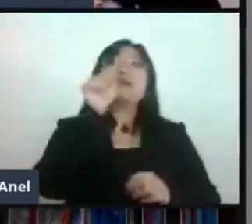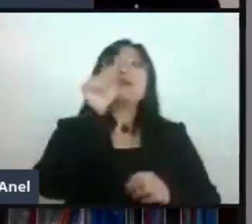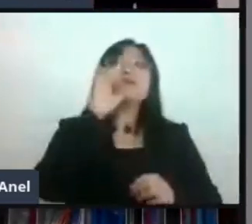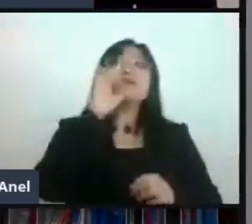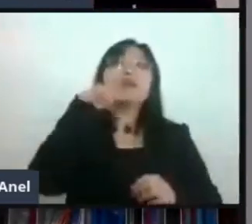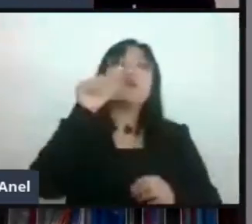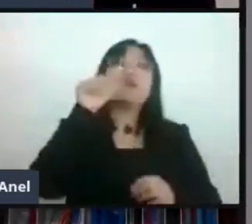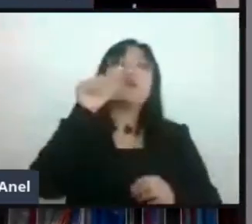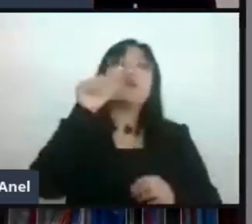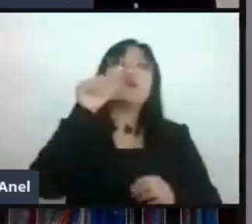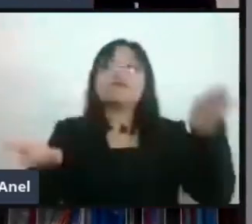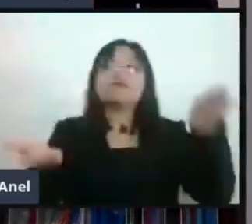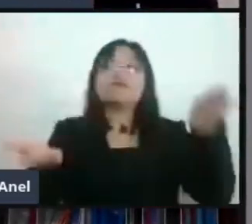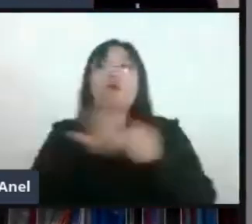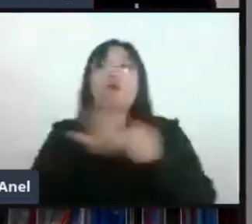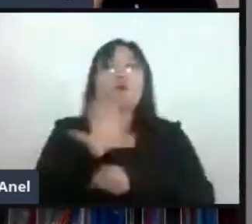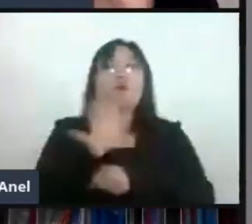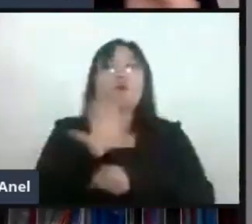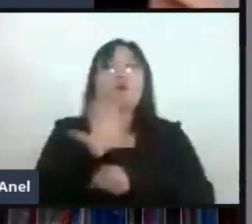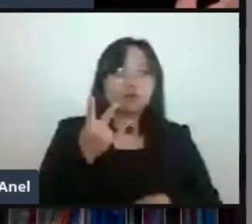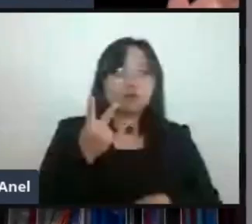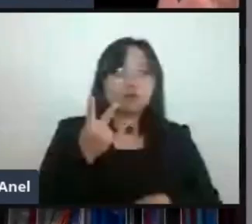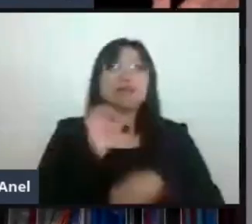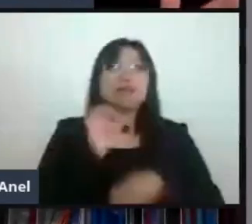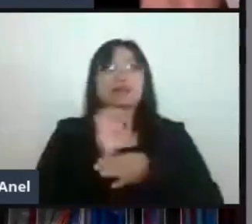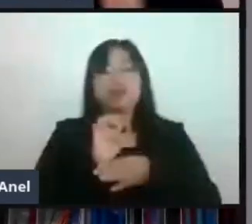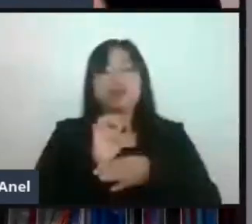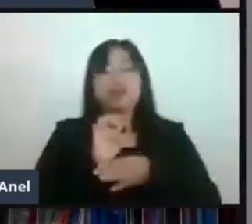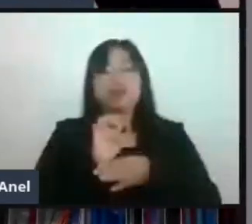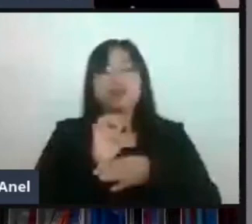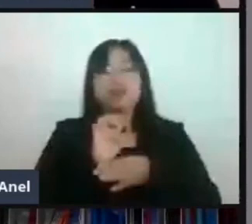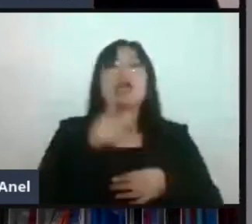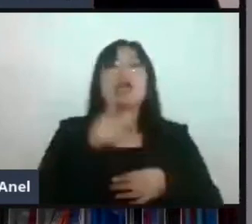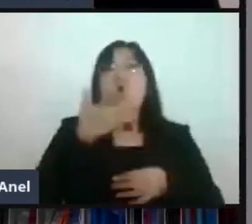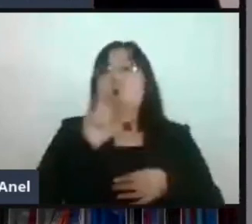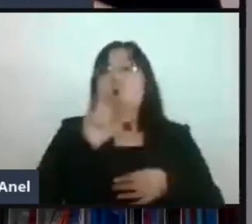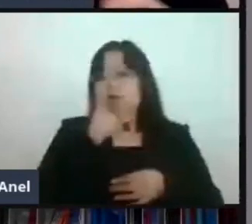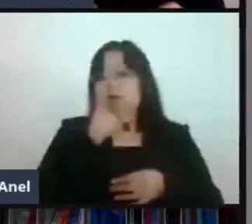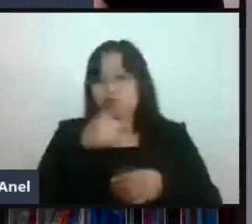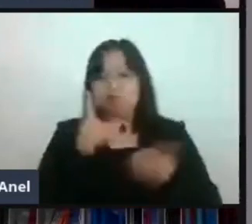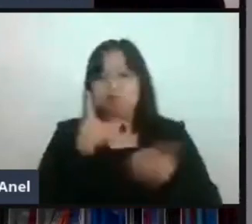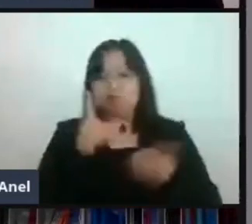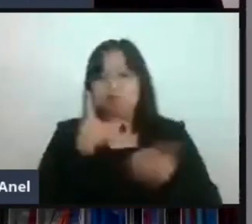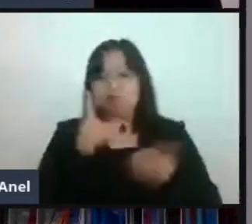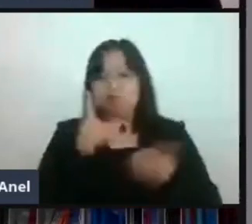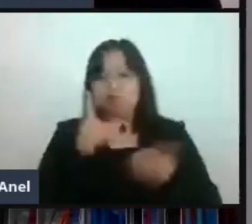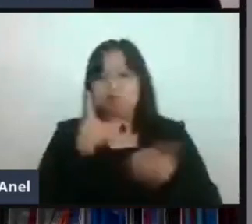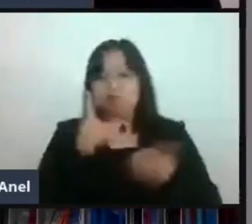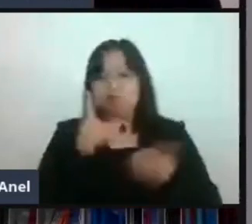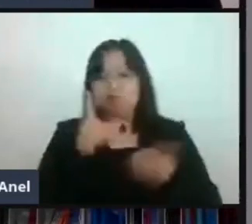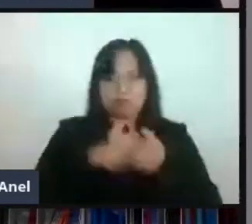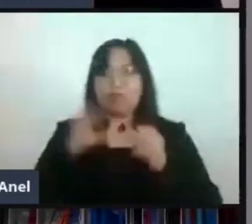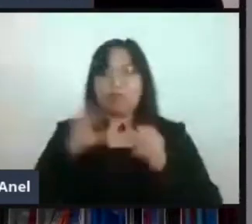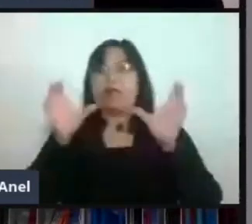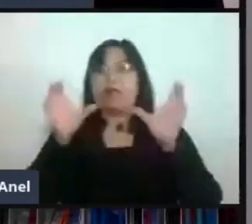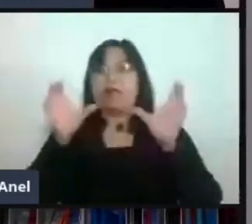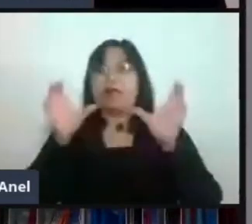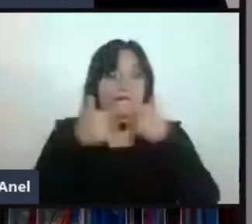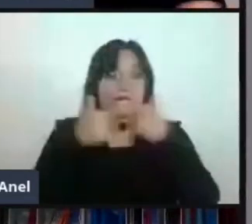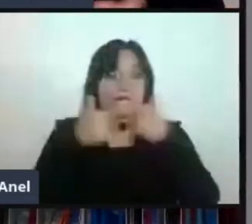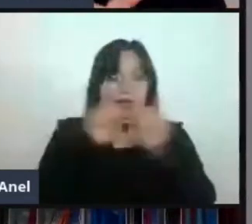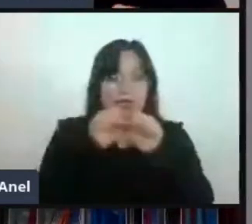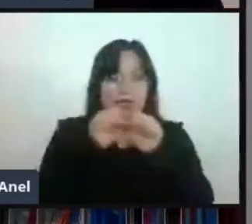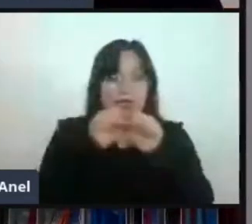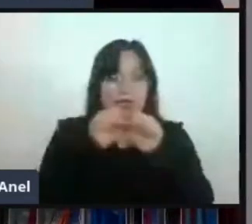que ir a mi engrane, en el Correcto. engrane dar clic en la opción cuestionarios y en cuestionarios convertir en cuestionario, ¿no? Sí.